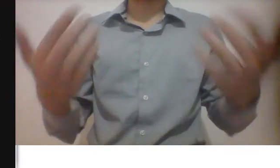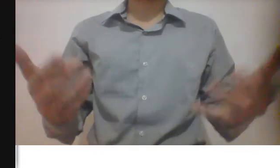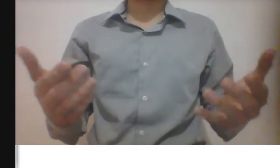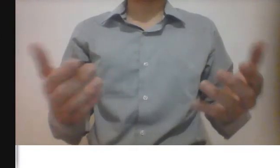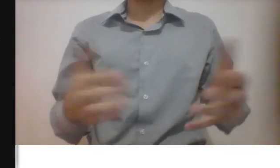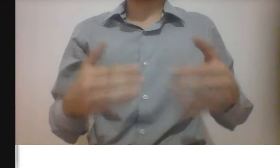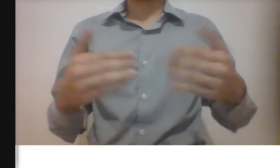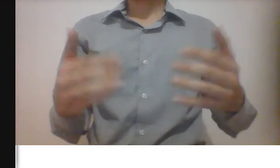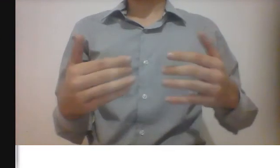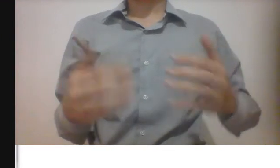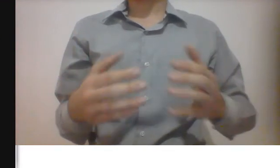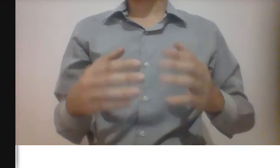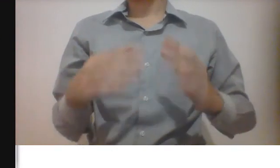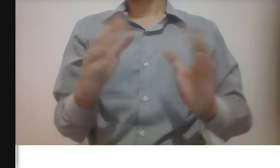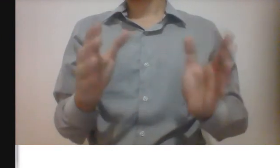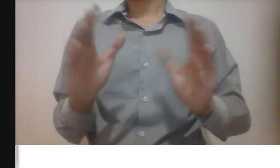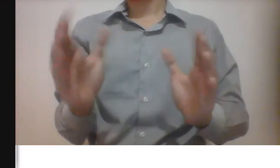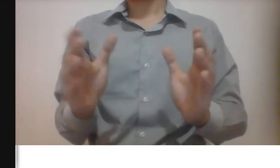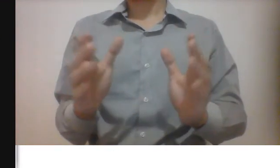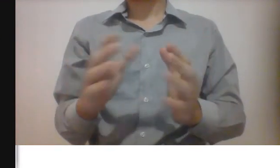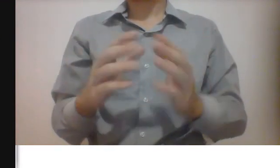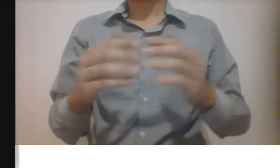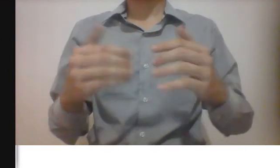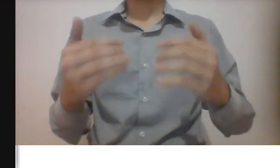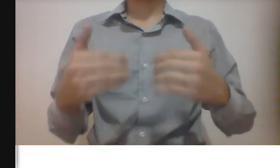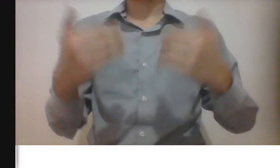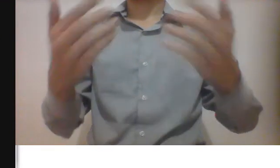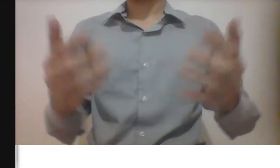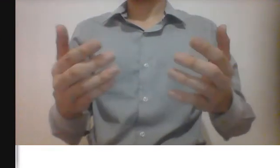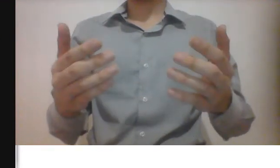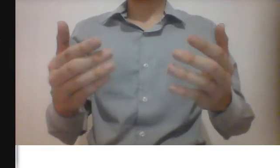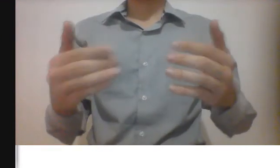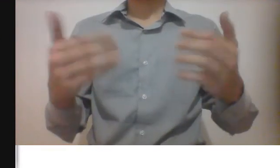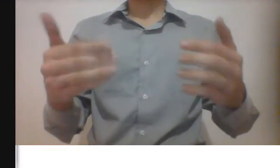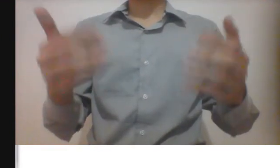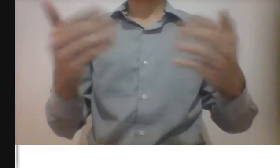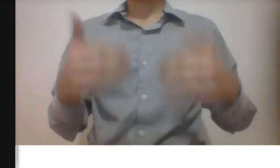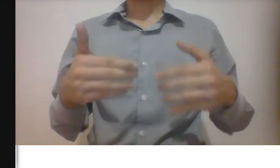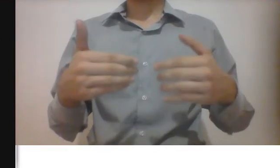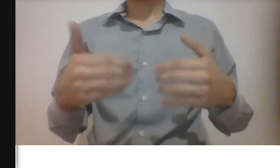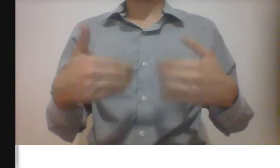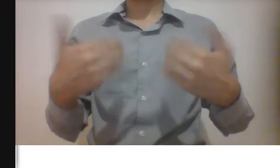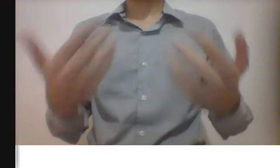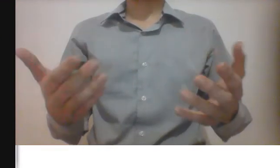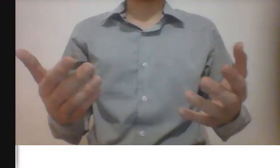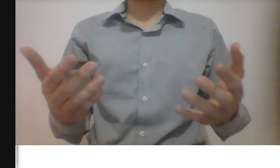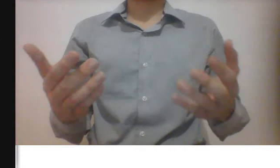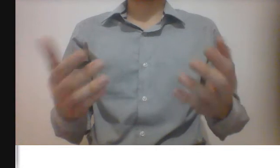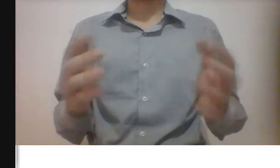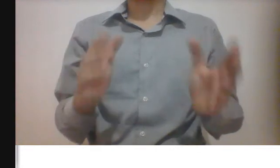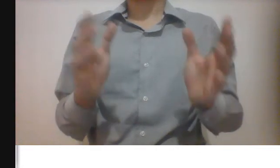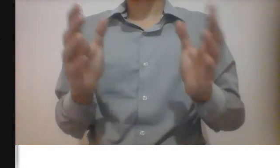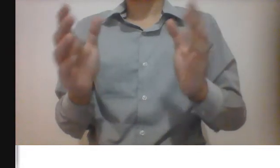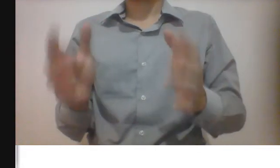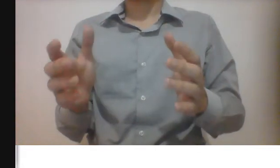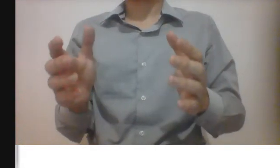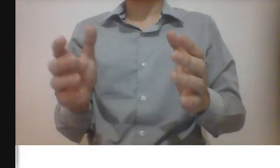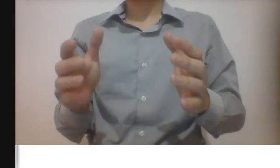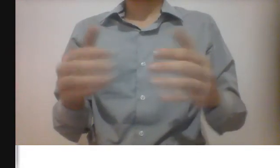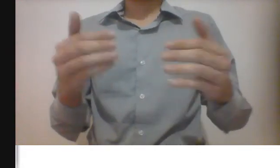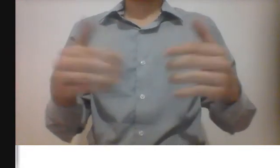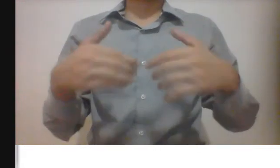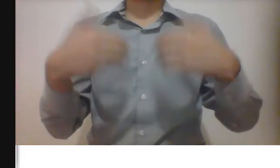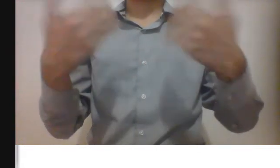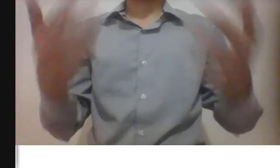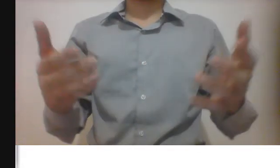cantidad bastante grande, que realmente los únicos que tienen eso son empresas o extranjeras o empresas nacionales que bueno, se vieron beneficiados de actos de